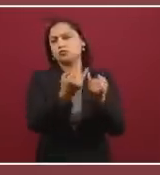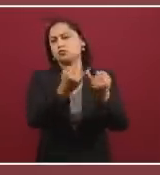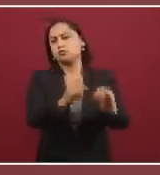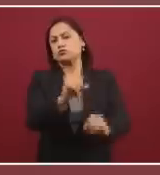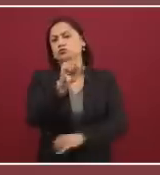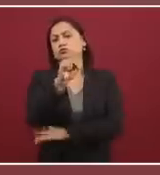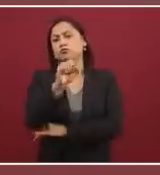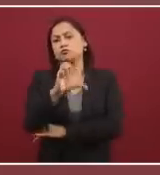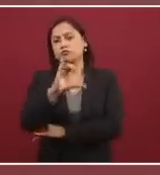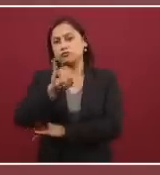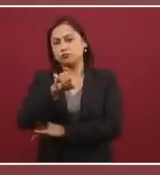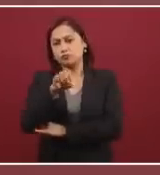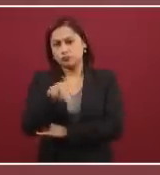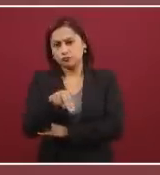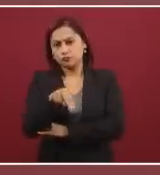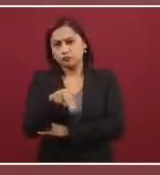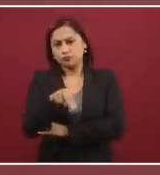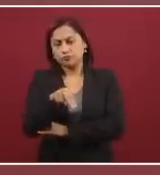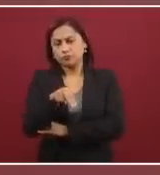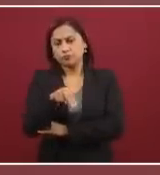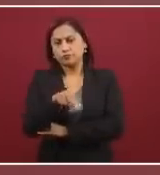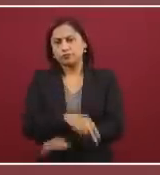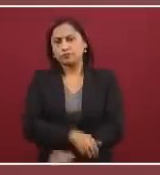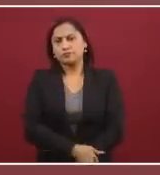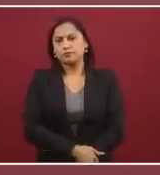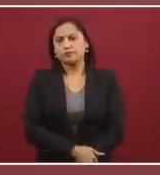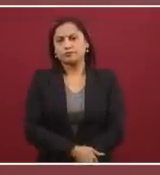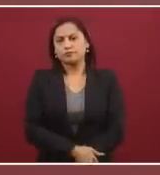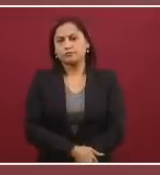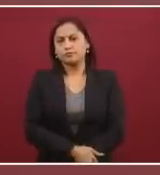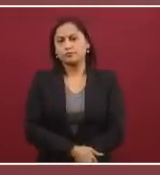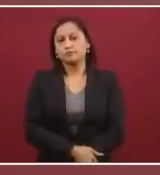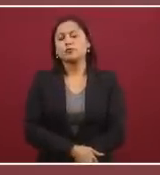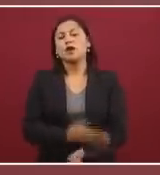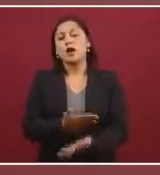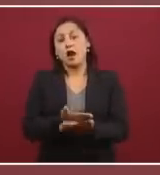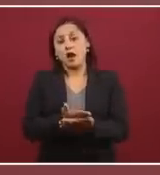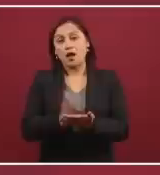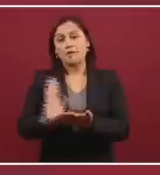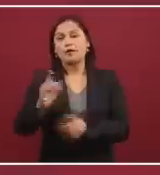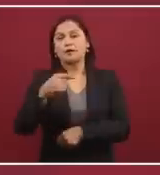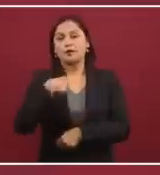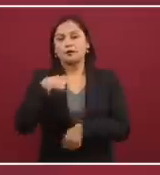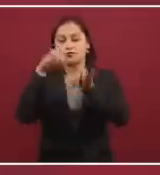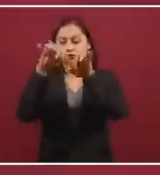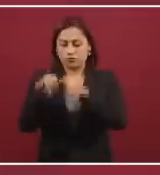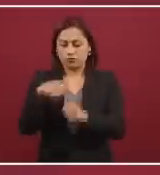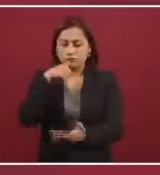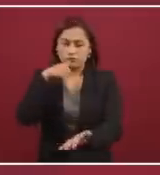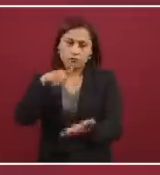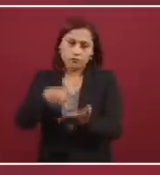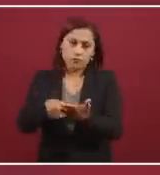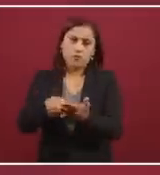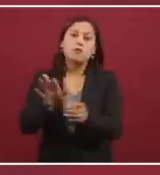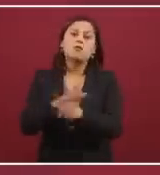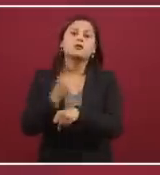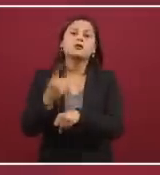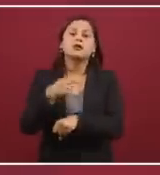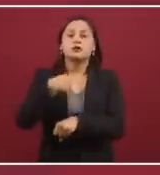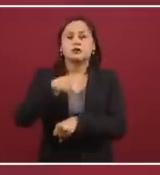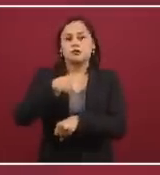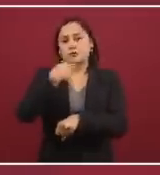y lo hago por mi responsabilidad como presidente de la republica